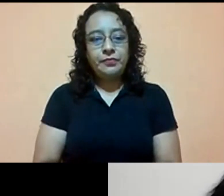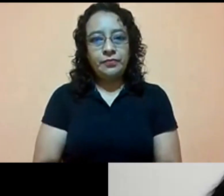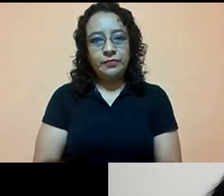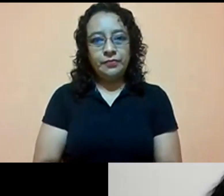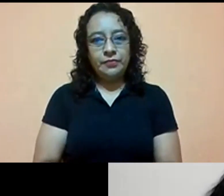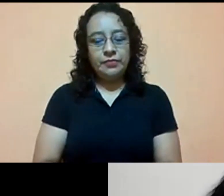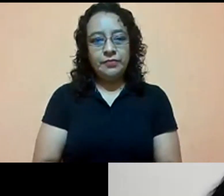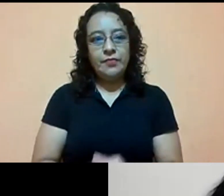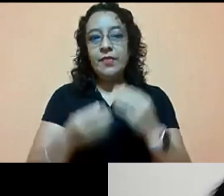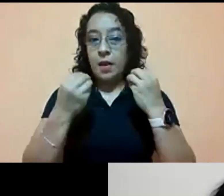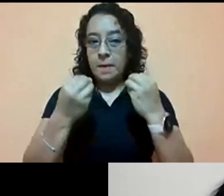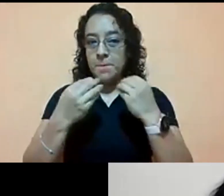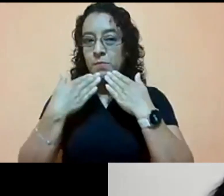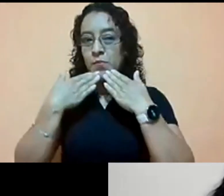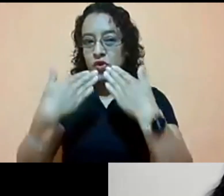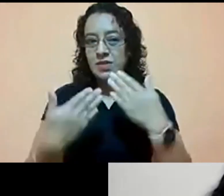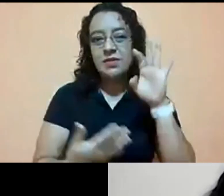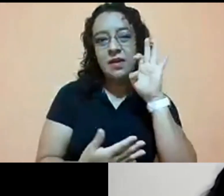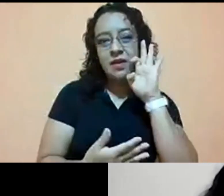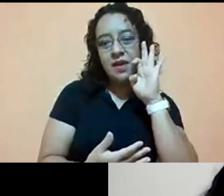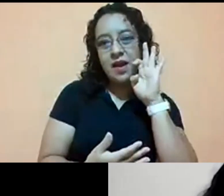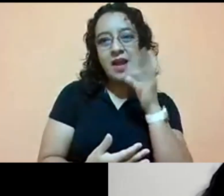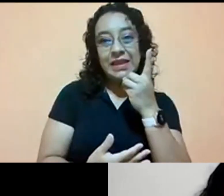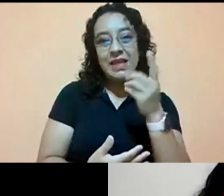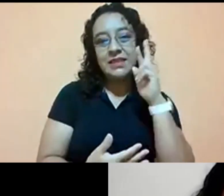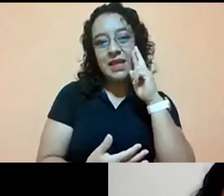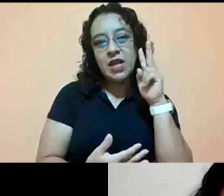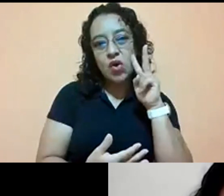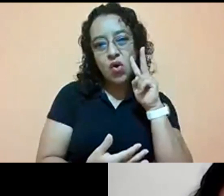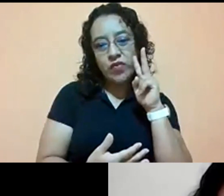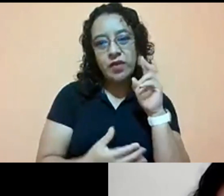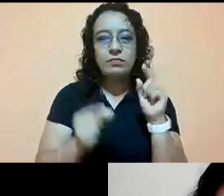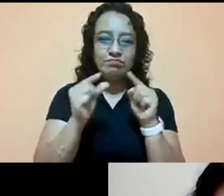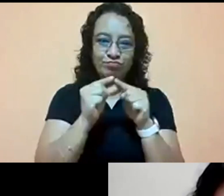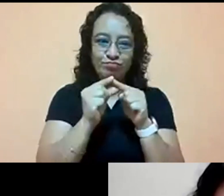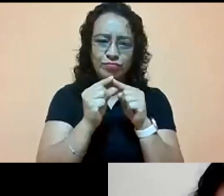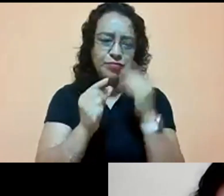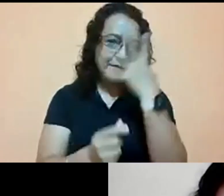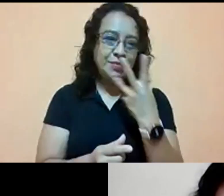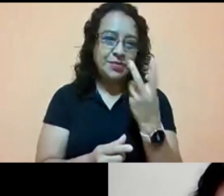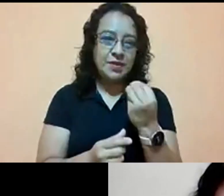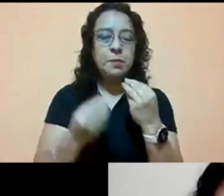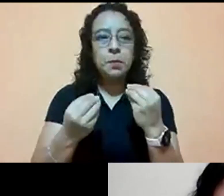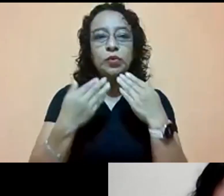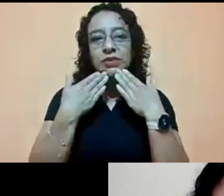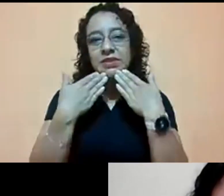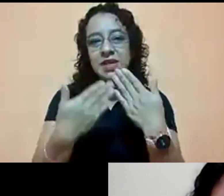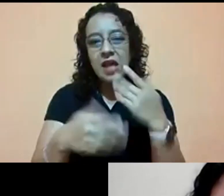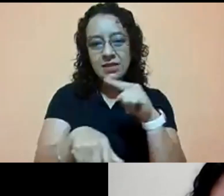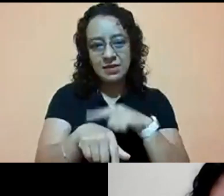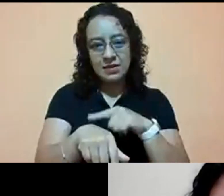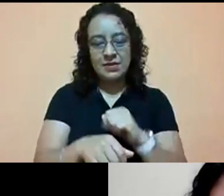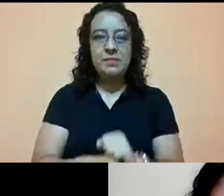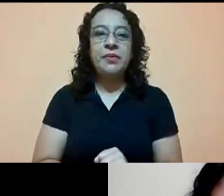Muchas gracias, Licari, por esas palabras tan motivadoras. Agradecemos este tiempo. Vamos a dejarle